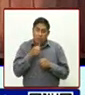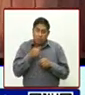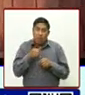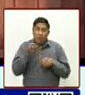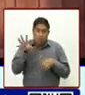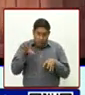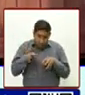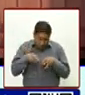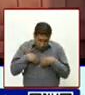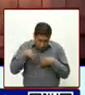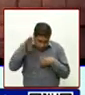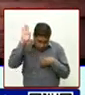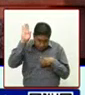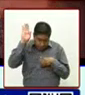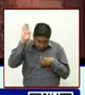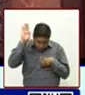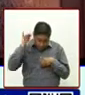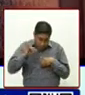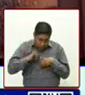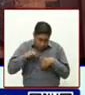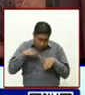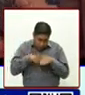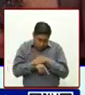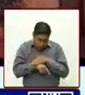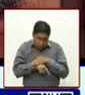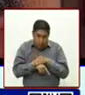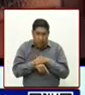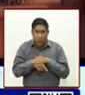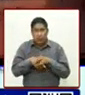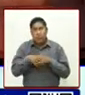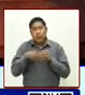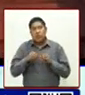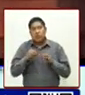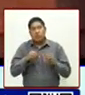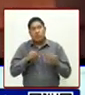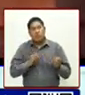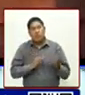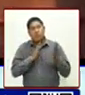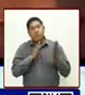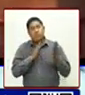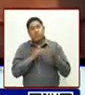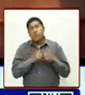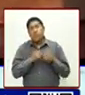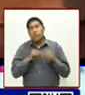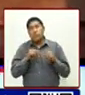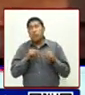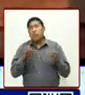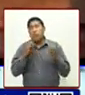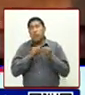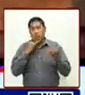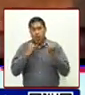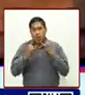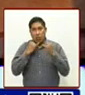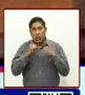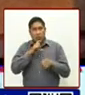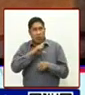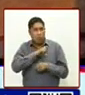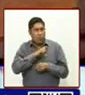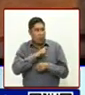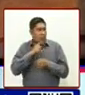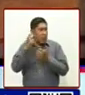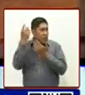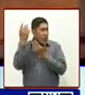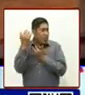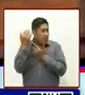al momento estaría siendo investigada por los delitos de infanticidio. No hay más informes policiales hasta el momento, se está